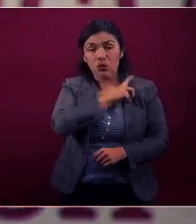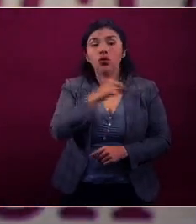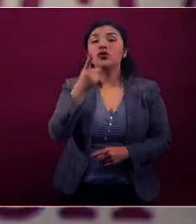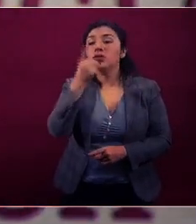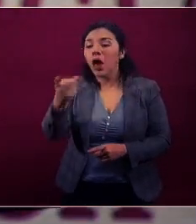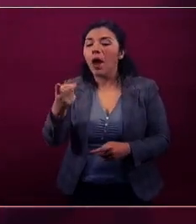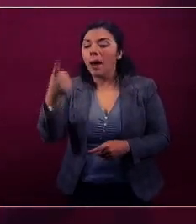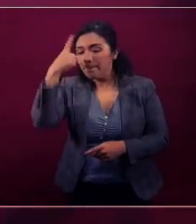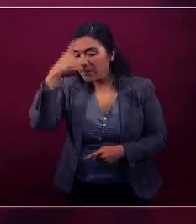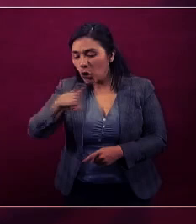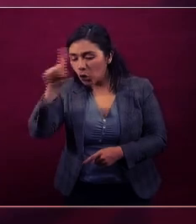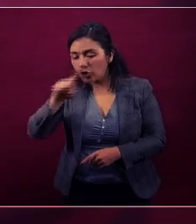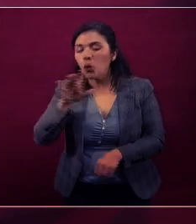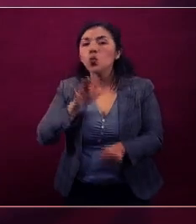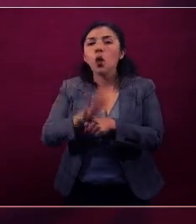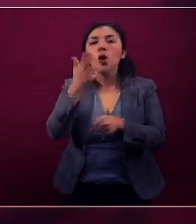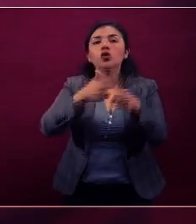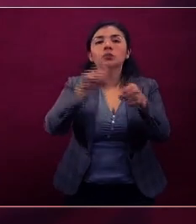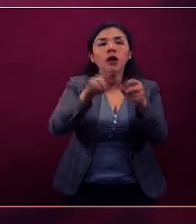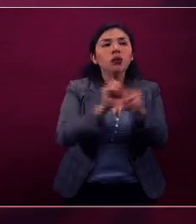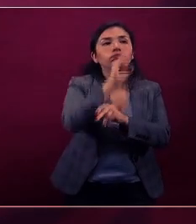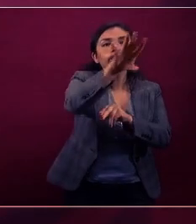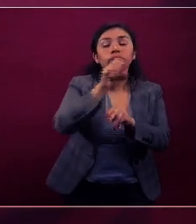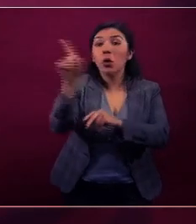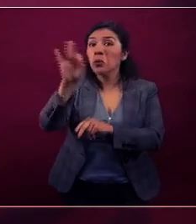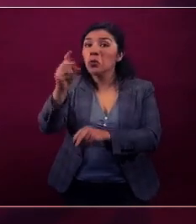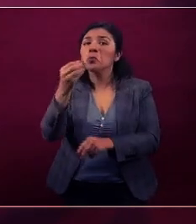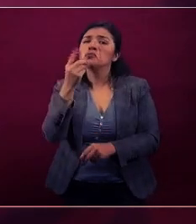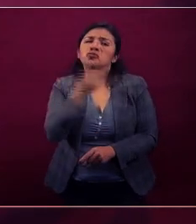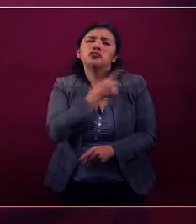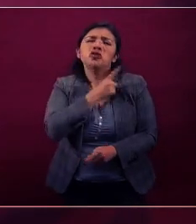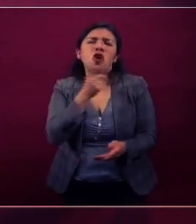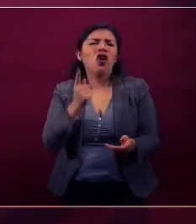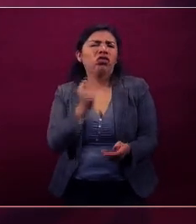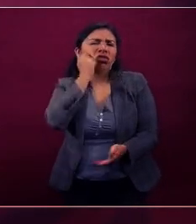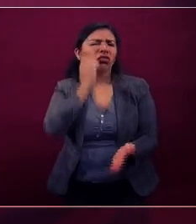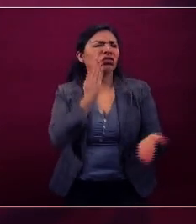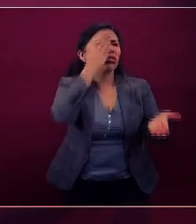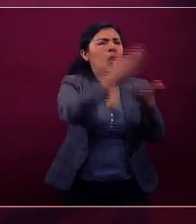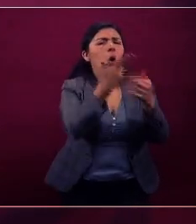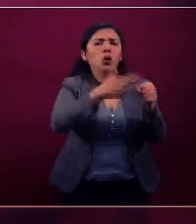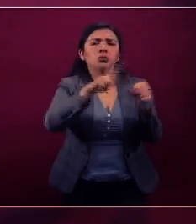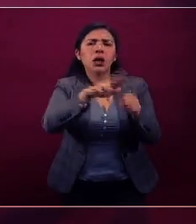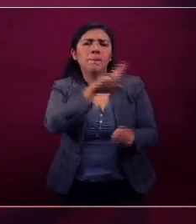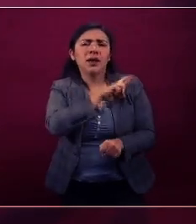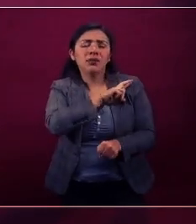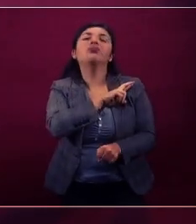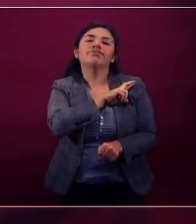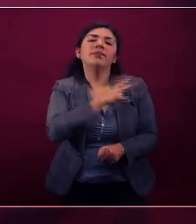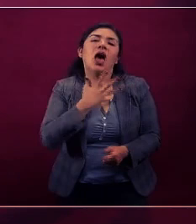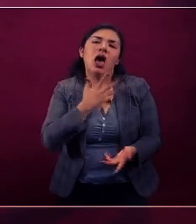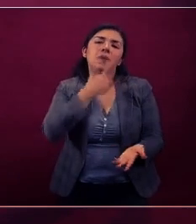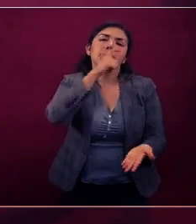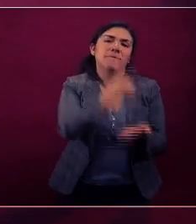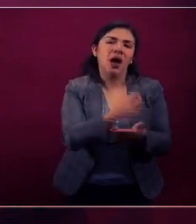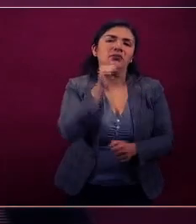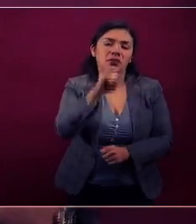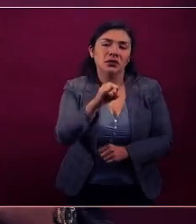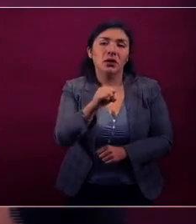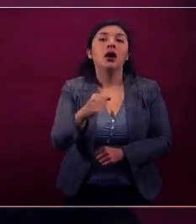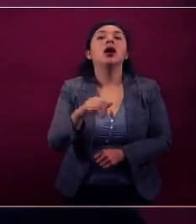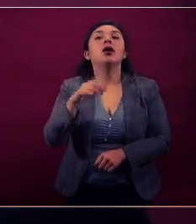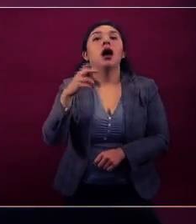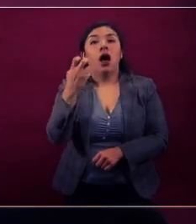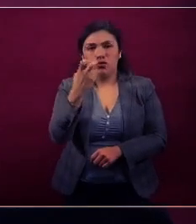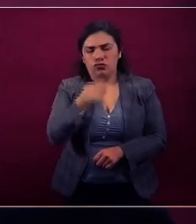mismo a un hospital privado, te van a cobrar. Tiene que ser a través de alguna de las instituciones. Hay un teléfono para eso